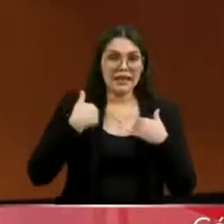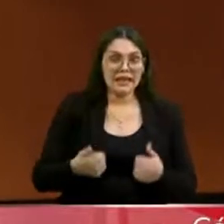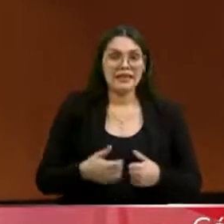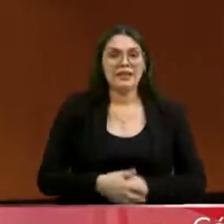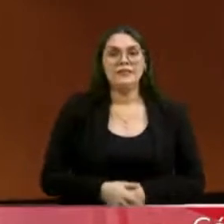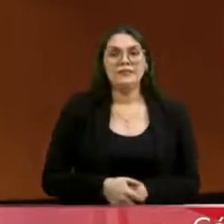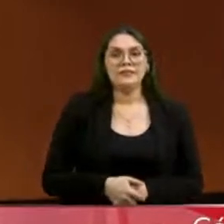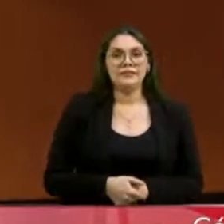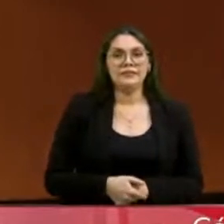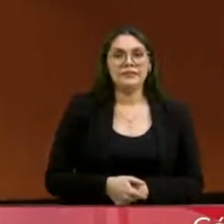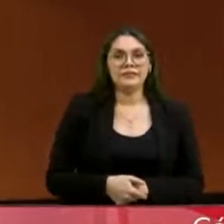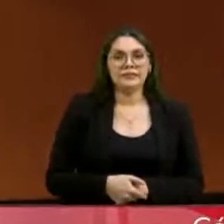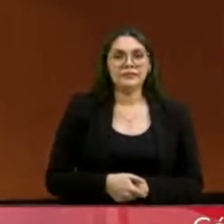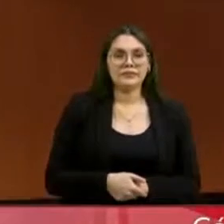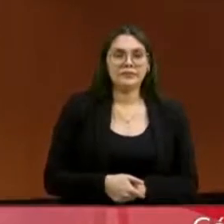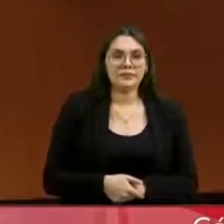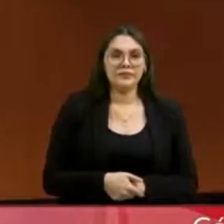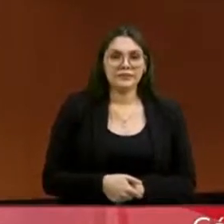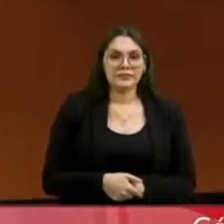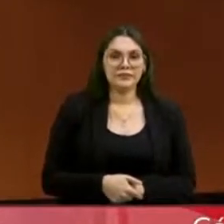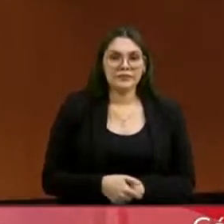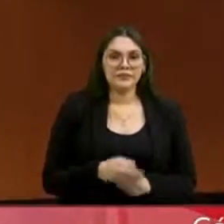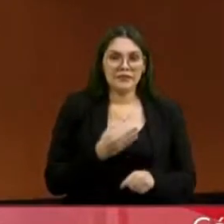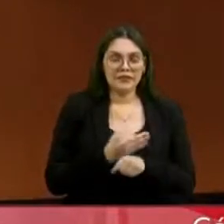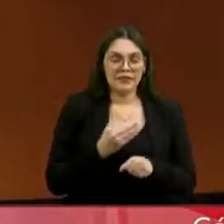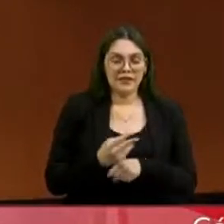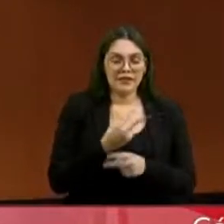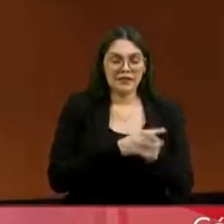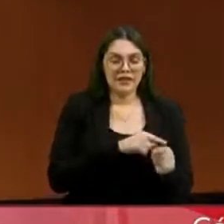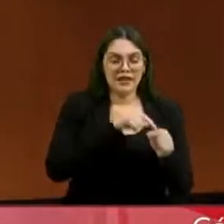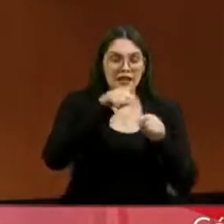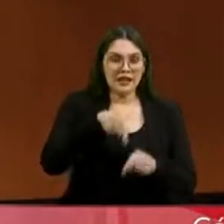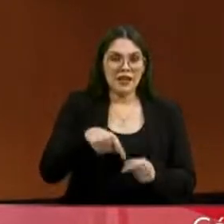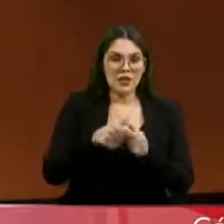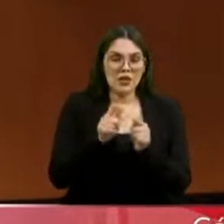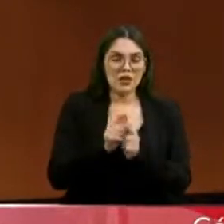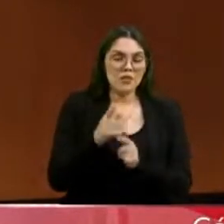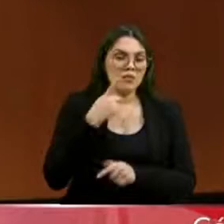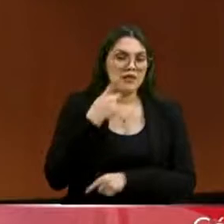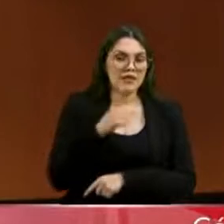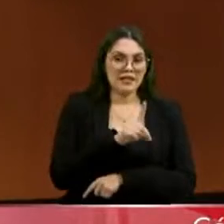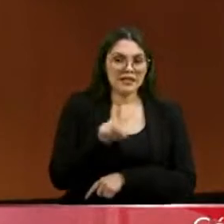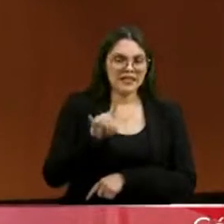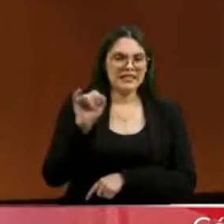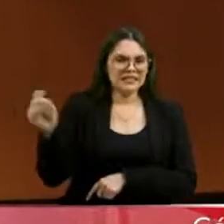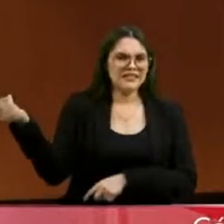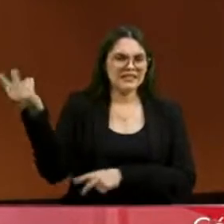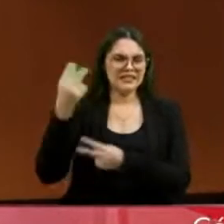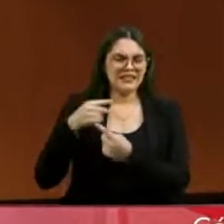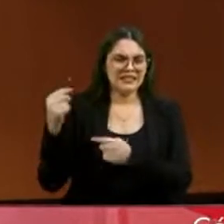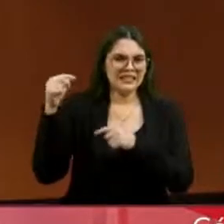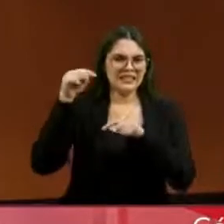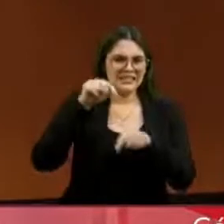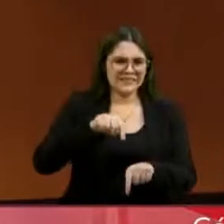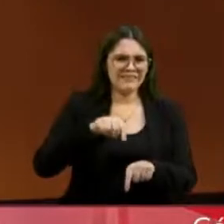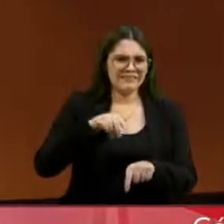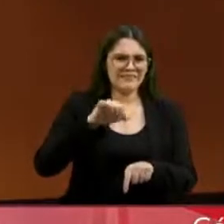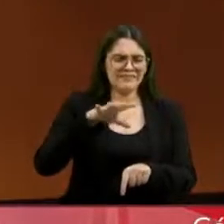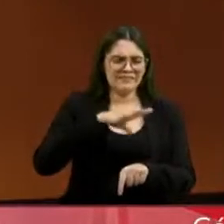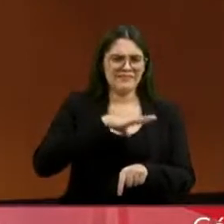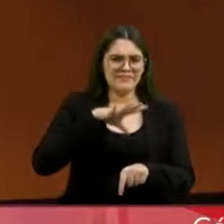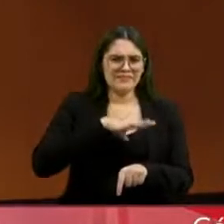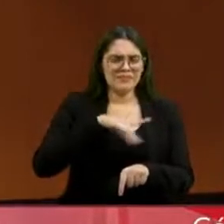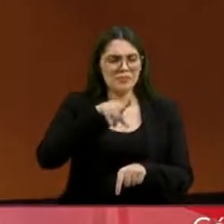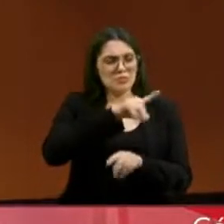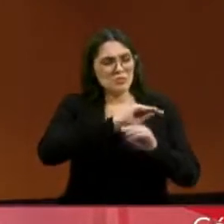Hoy, aquí tenemos a la oposición, aquí está presente en su ausencia, en